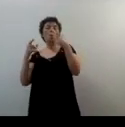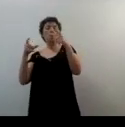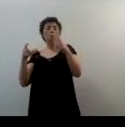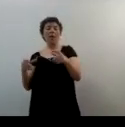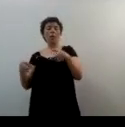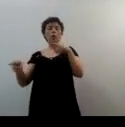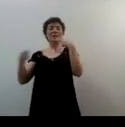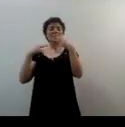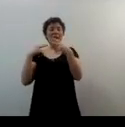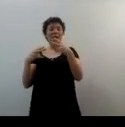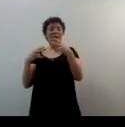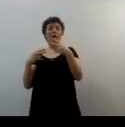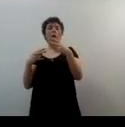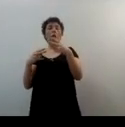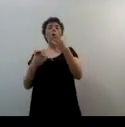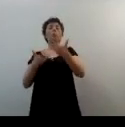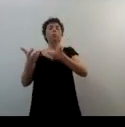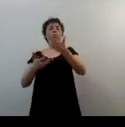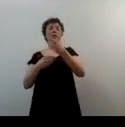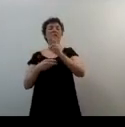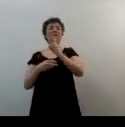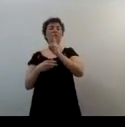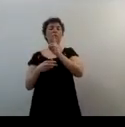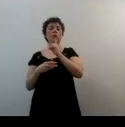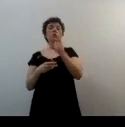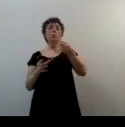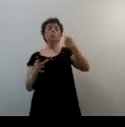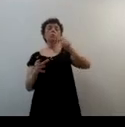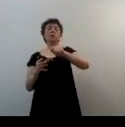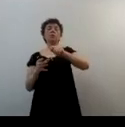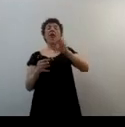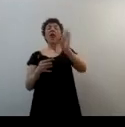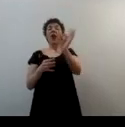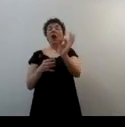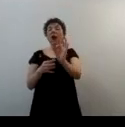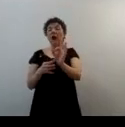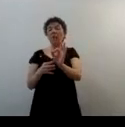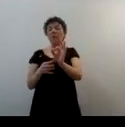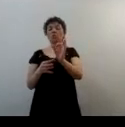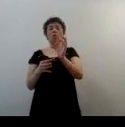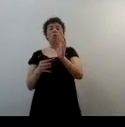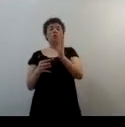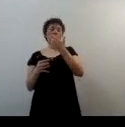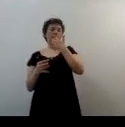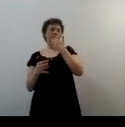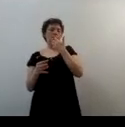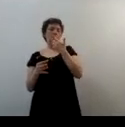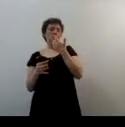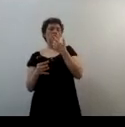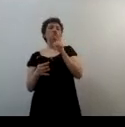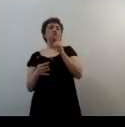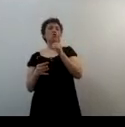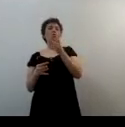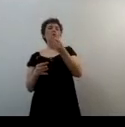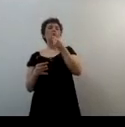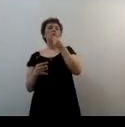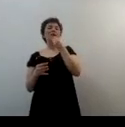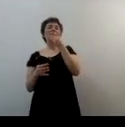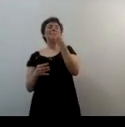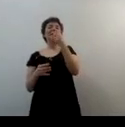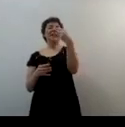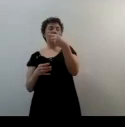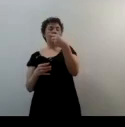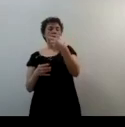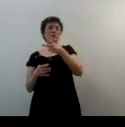o un guiso de verduras y solo me como un cacito de legumbre, ya que estoy hablando de alimentos recomendables, pues con eso solo estoy consumiendo 30 gramitos de